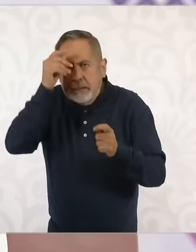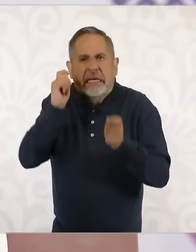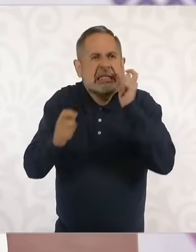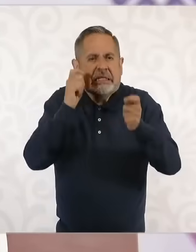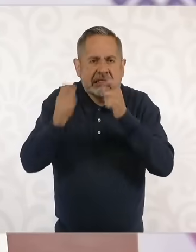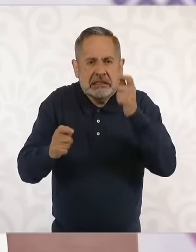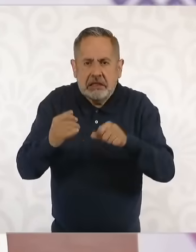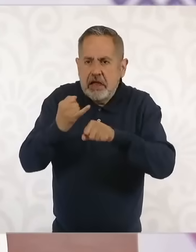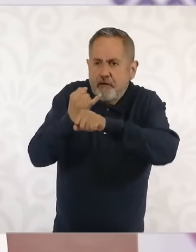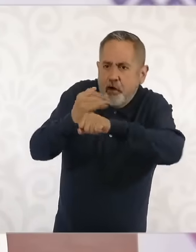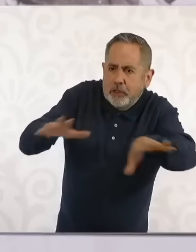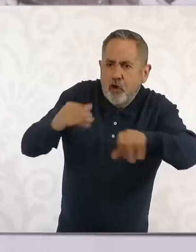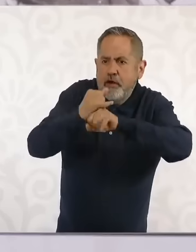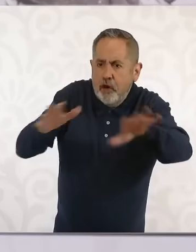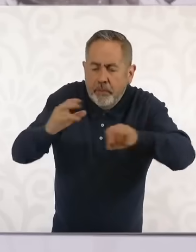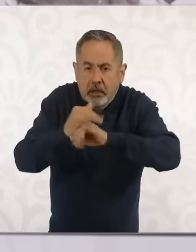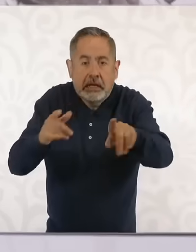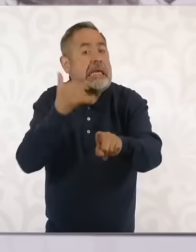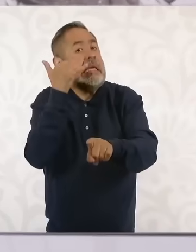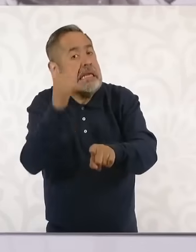Y conocer la historia de México,